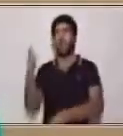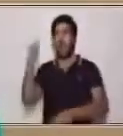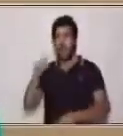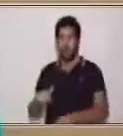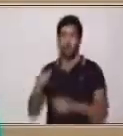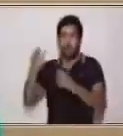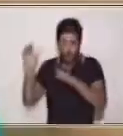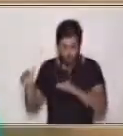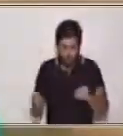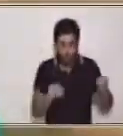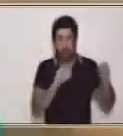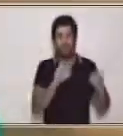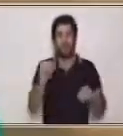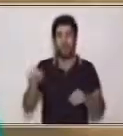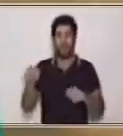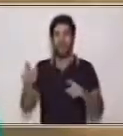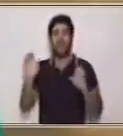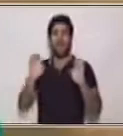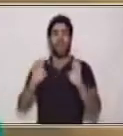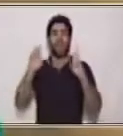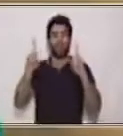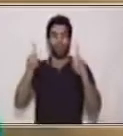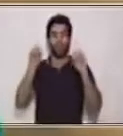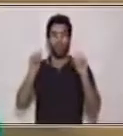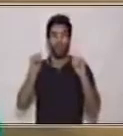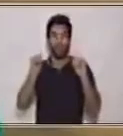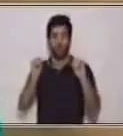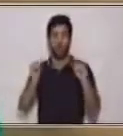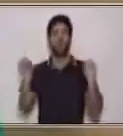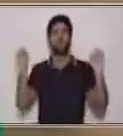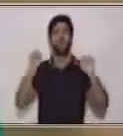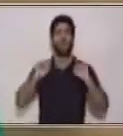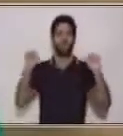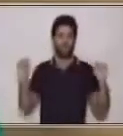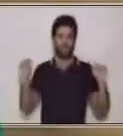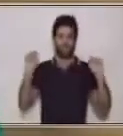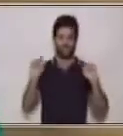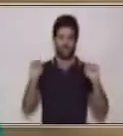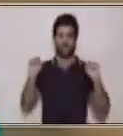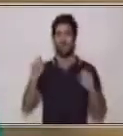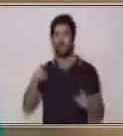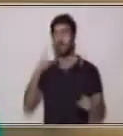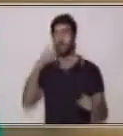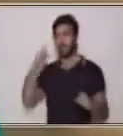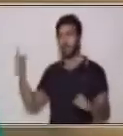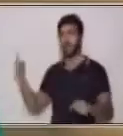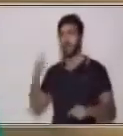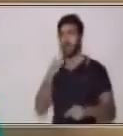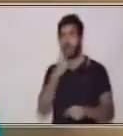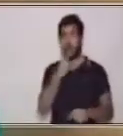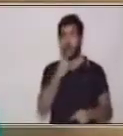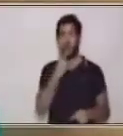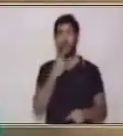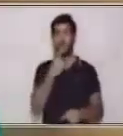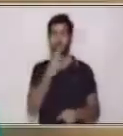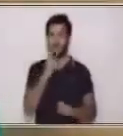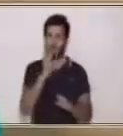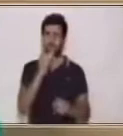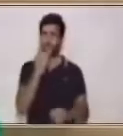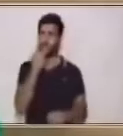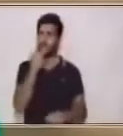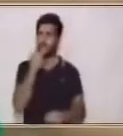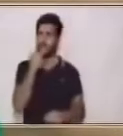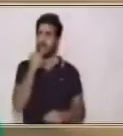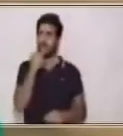educación física. Fíjate bien, los niños, fíjate bien, los pasos de los niños son